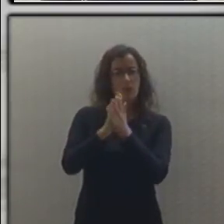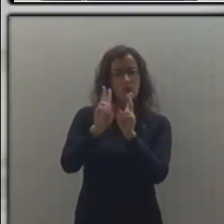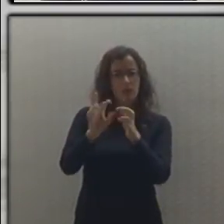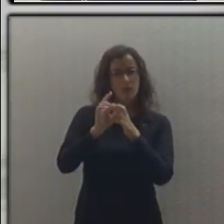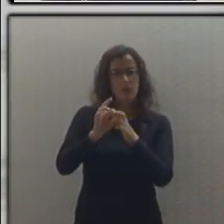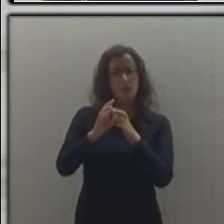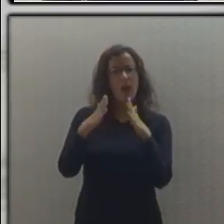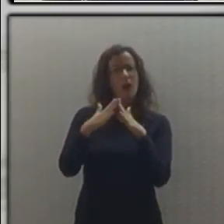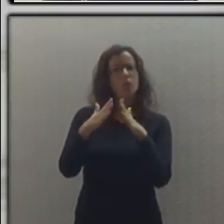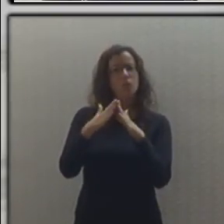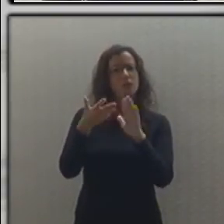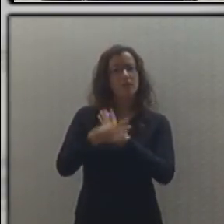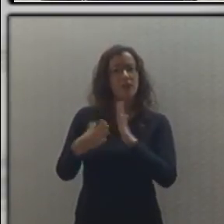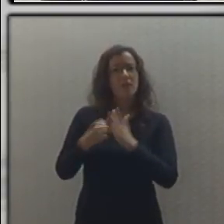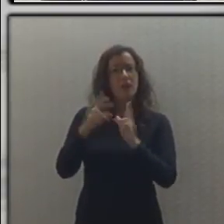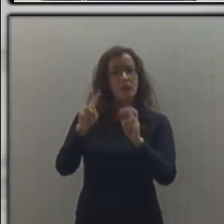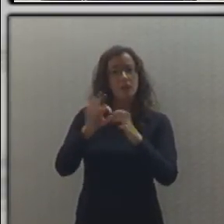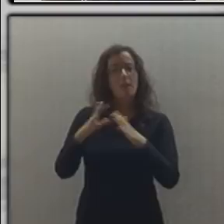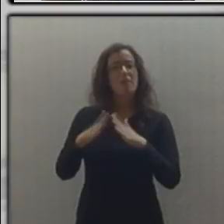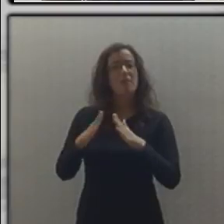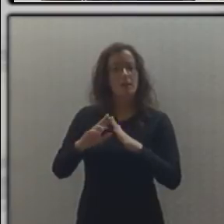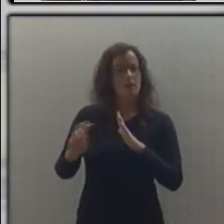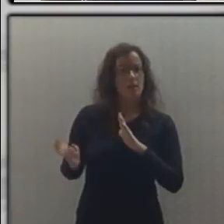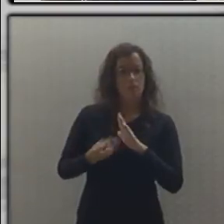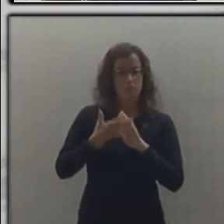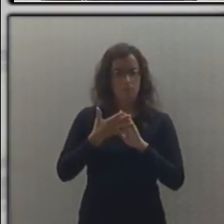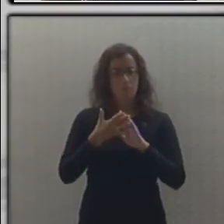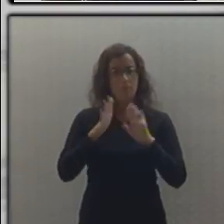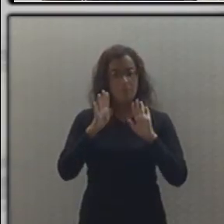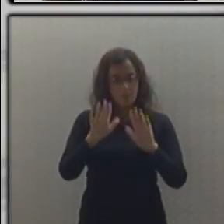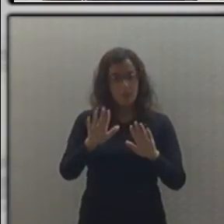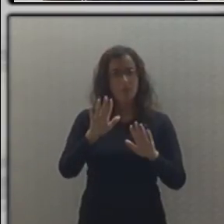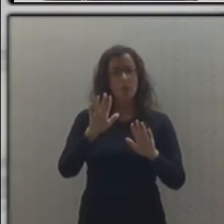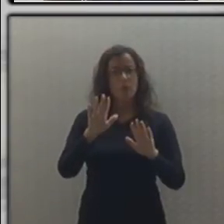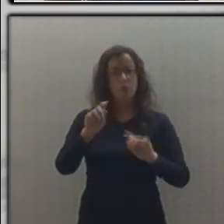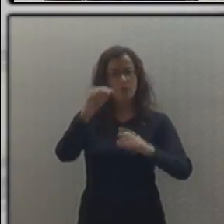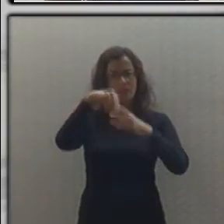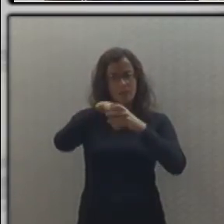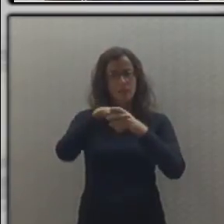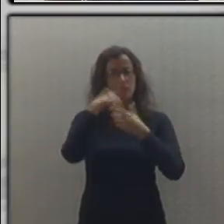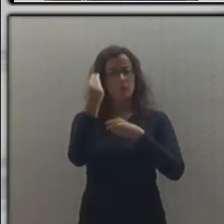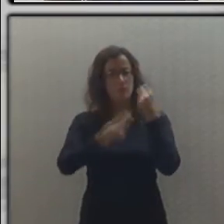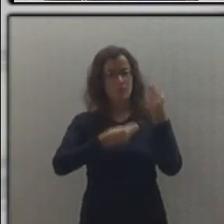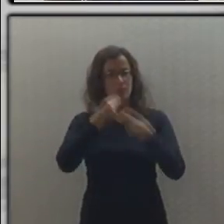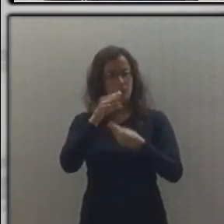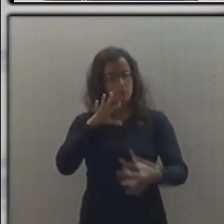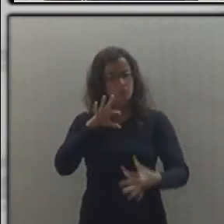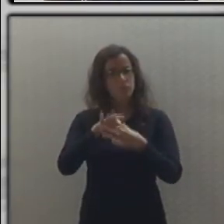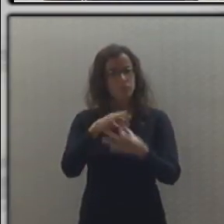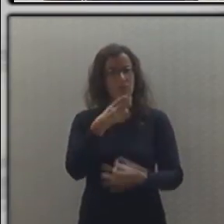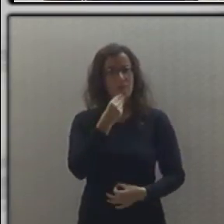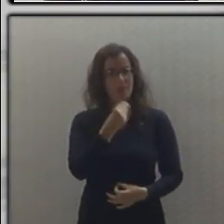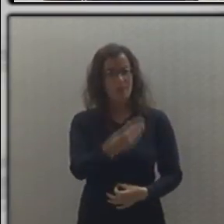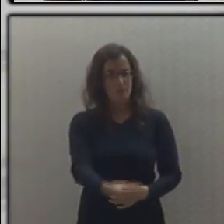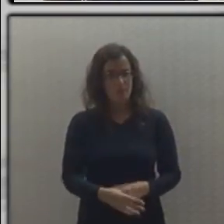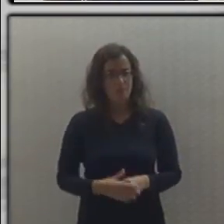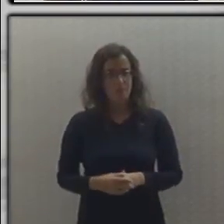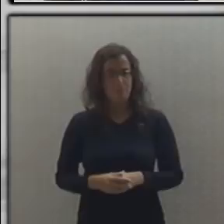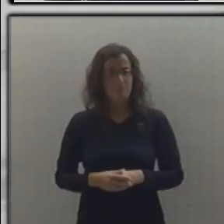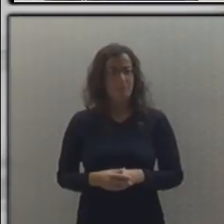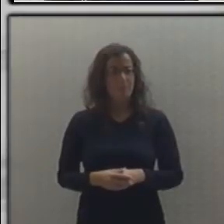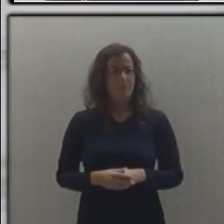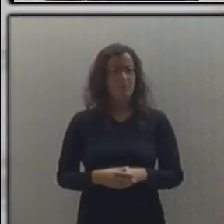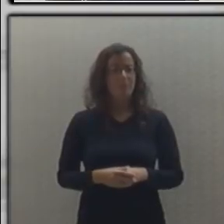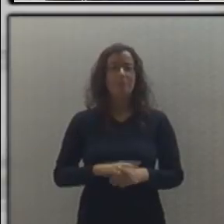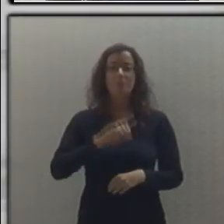es vivienda. Sin embargo, se ha incorporado dentro de esta reflexión que estamos haciendo y que tiene que ver con el envejecimiento, ¿no? Y luego